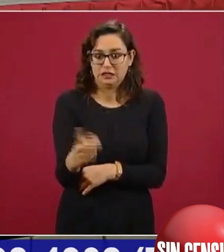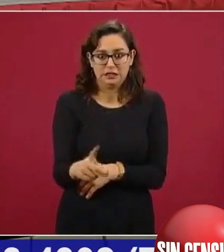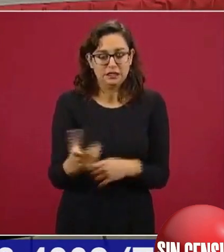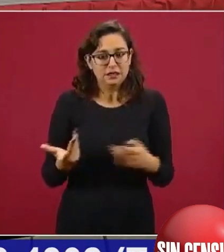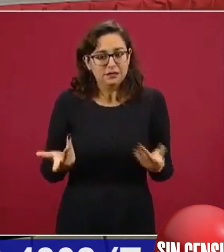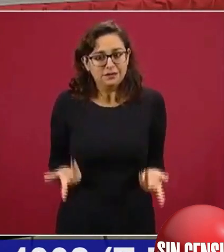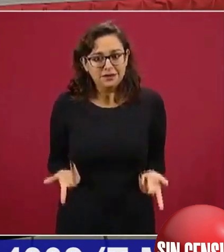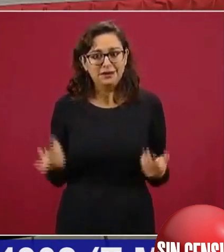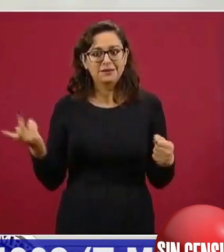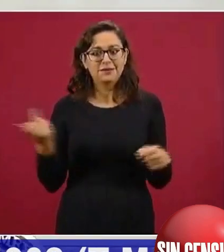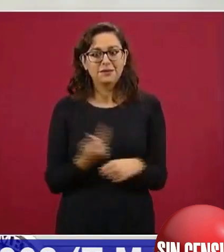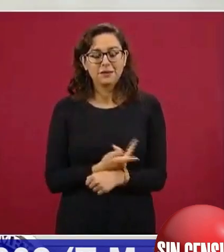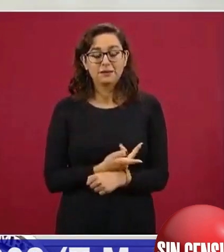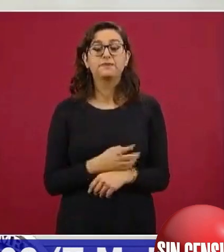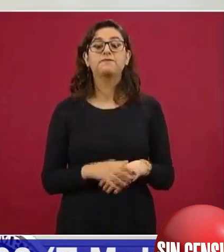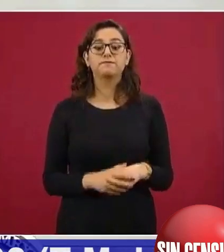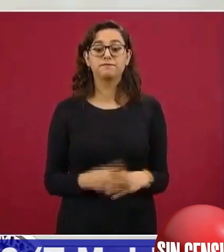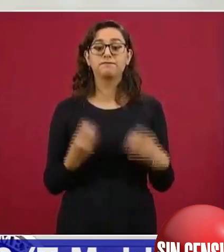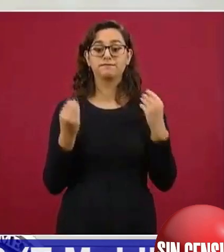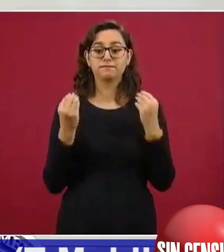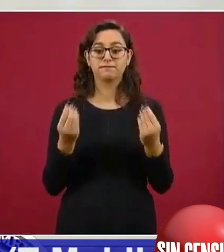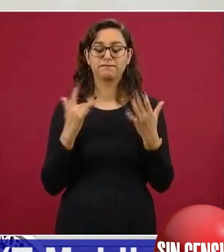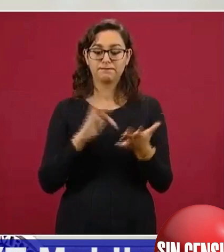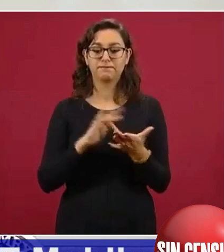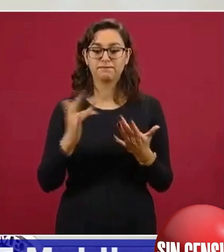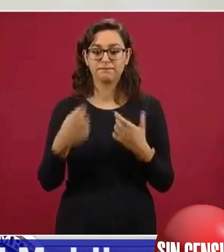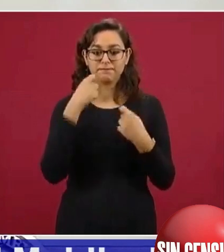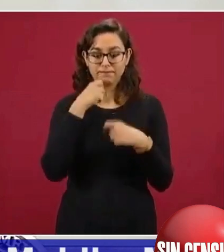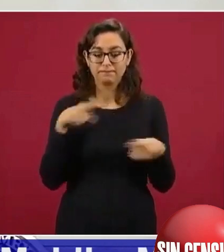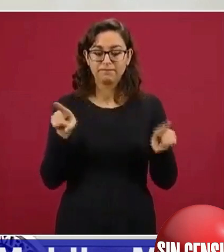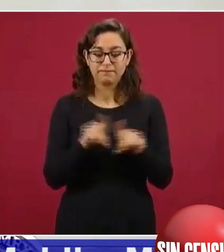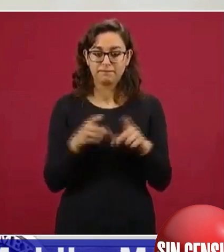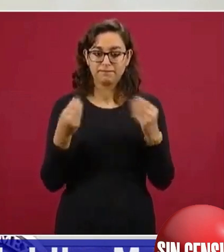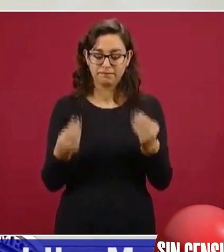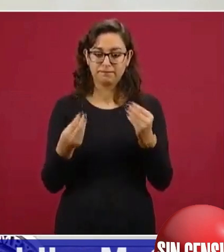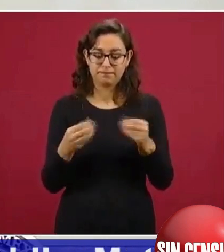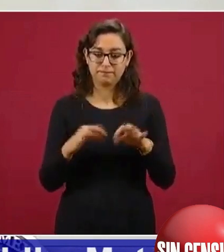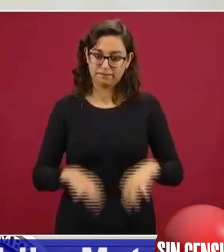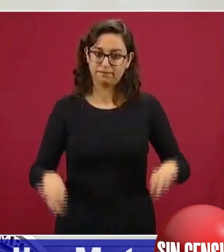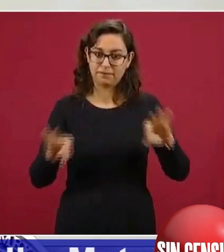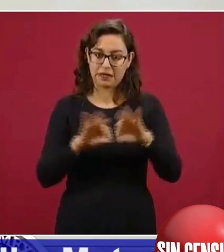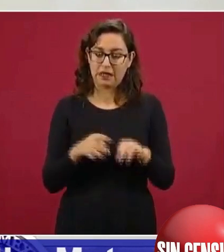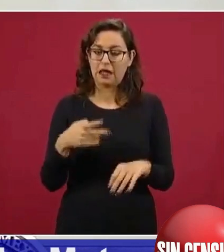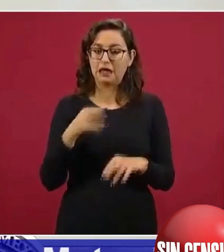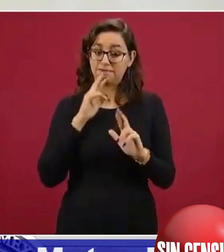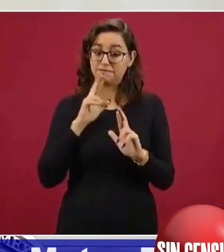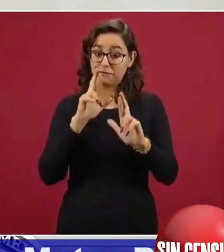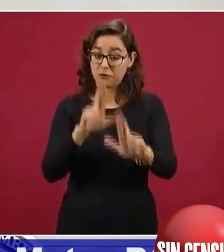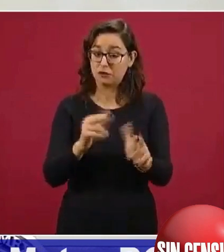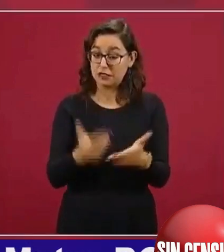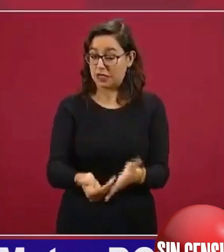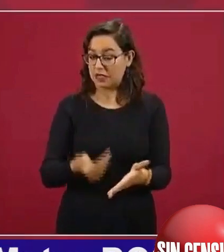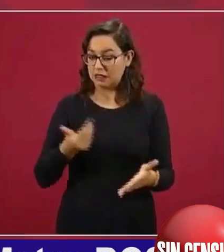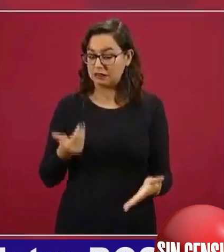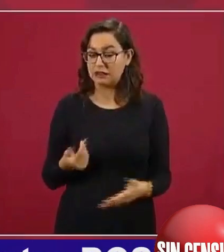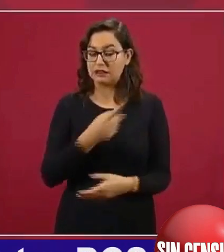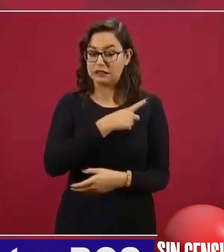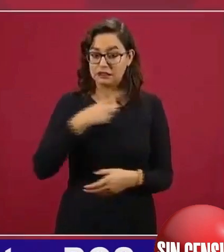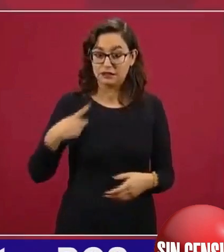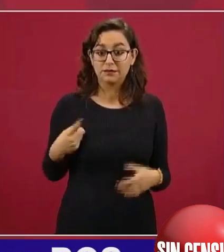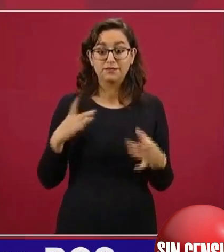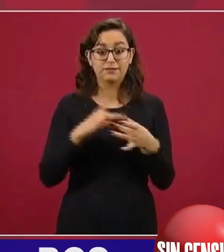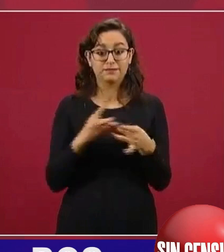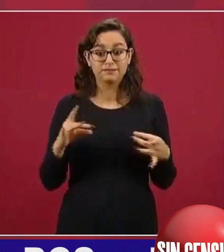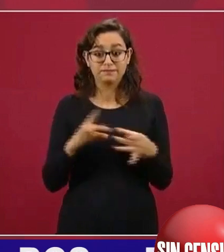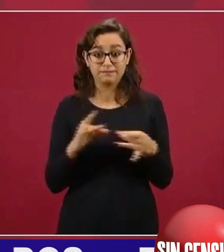importante. Y aquí quisiera, antes de contestar esto directamente, retomar sobre esta complejidad del